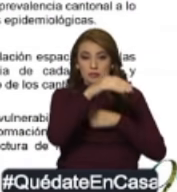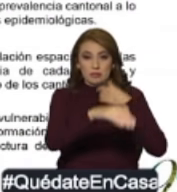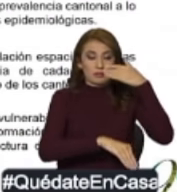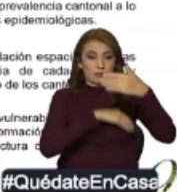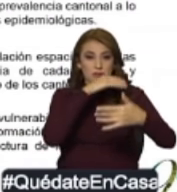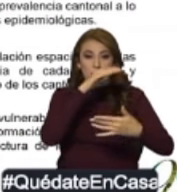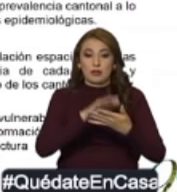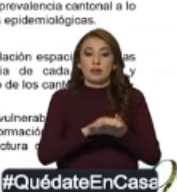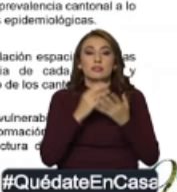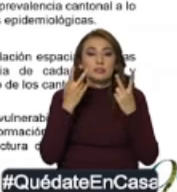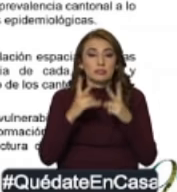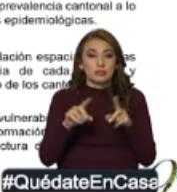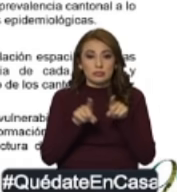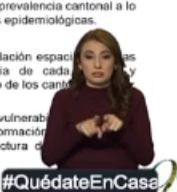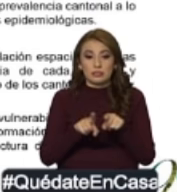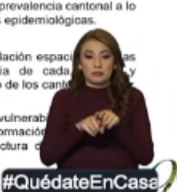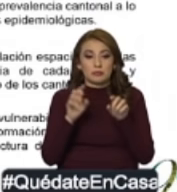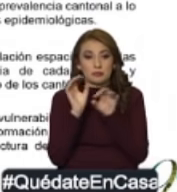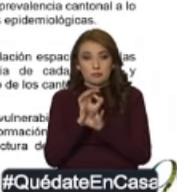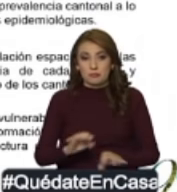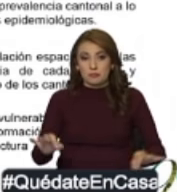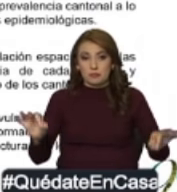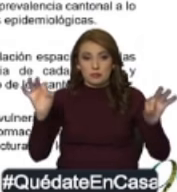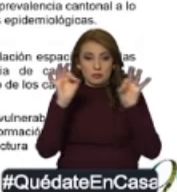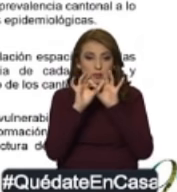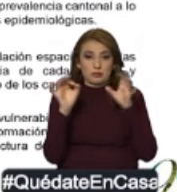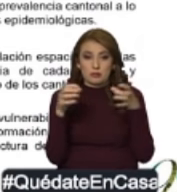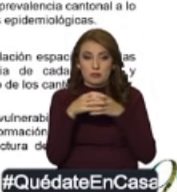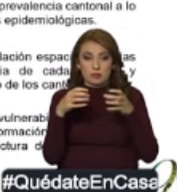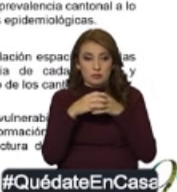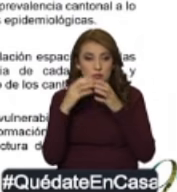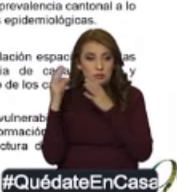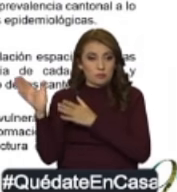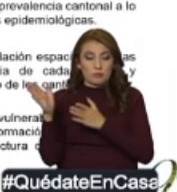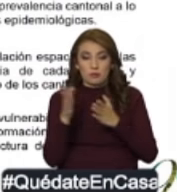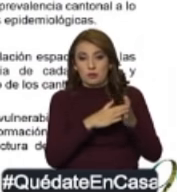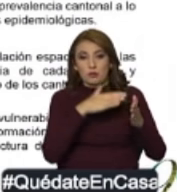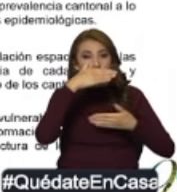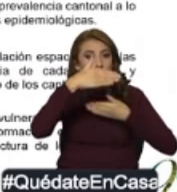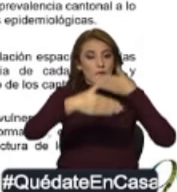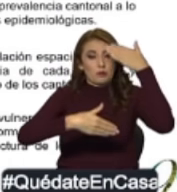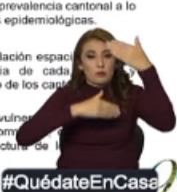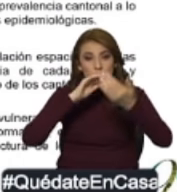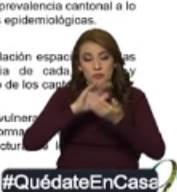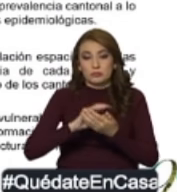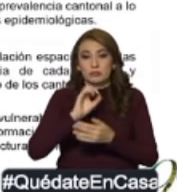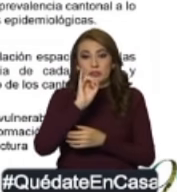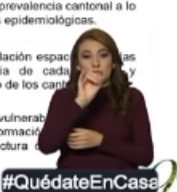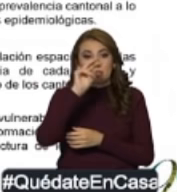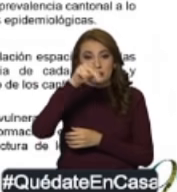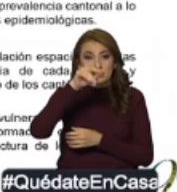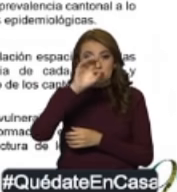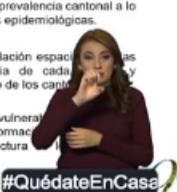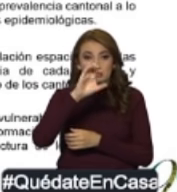cantonal y hemos utilizado el índice de vulnerabilidad COVID a nivel cantonal realizado por el INEC.